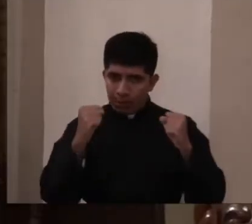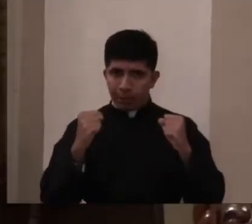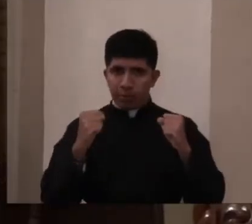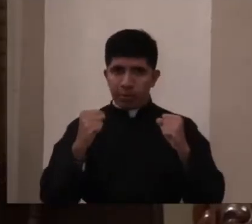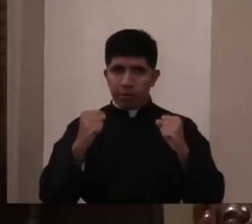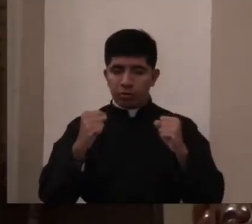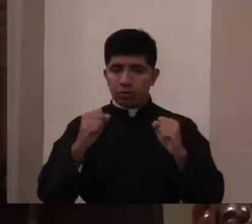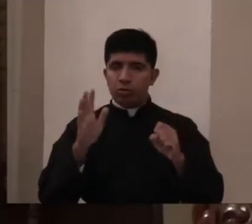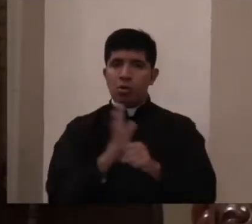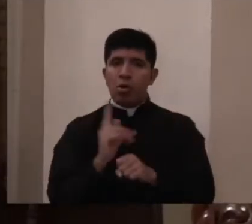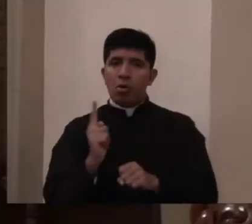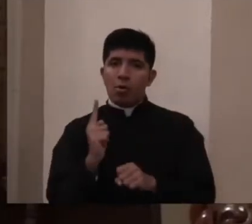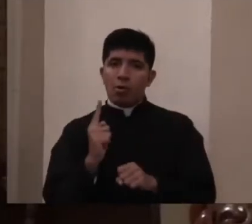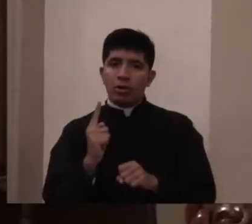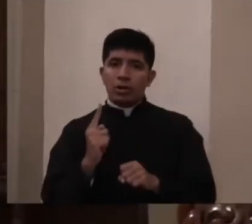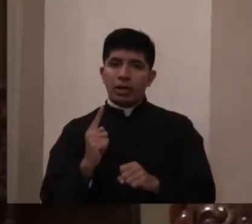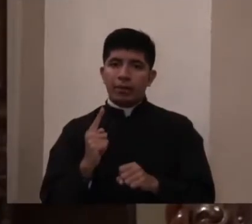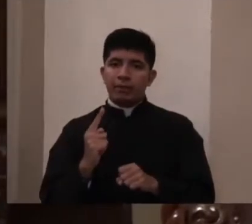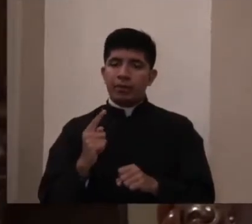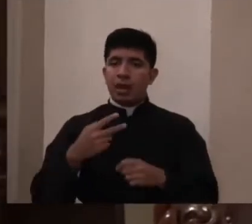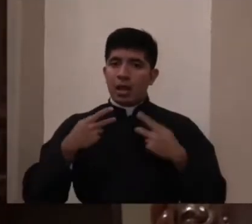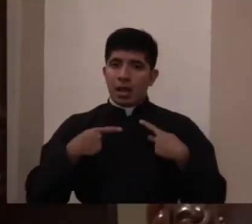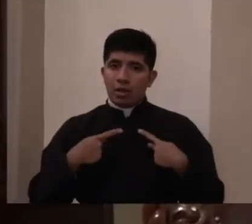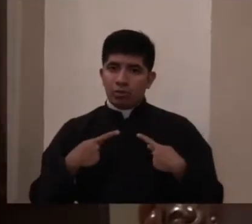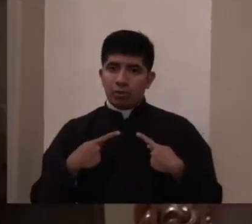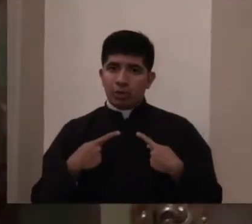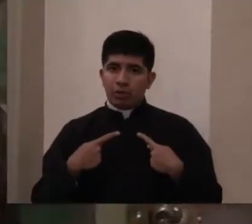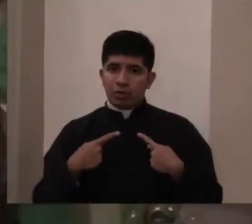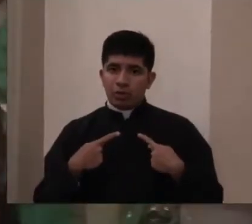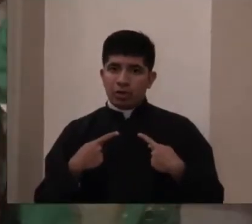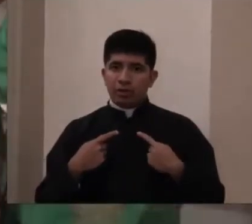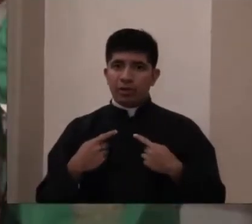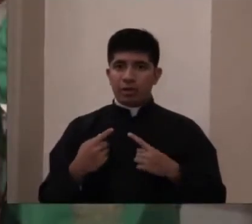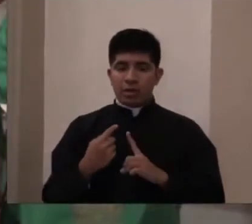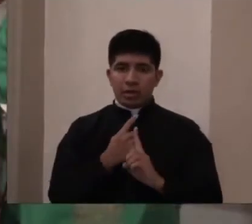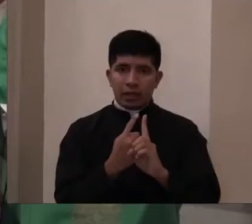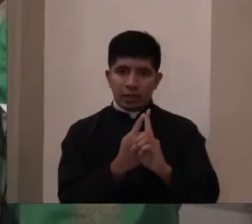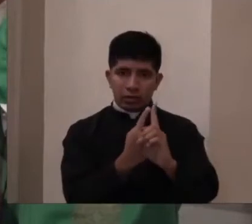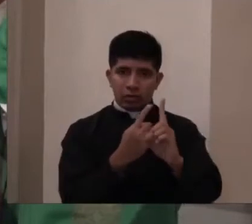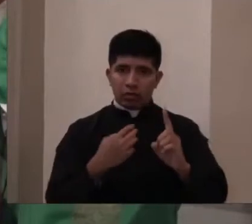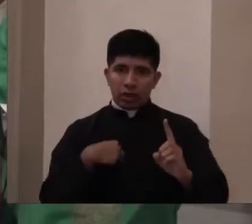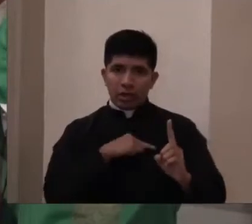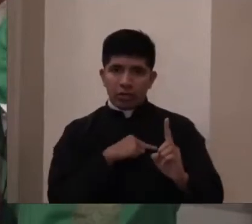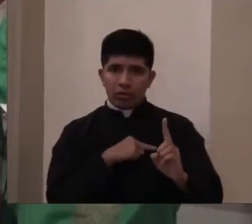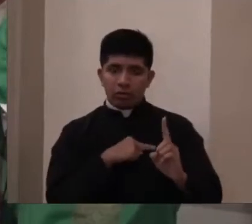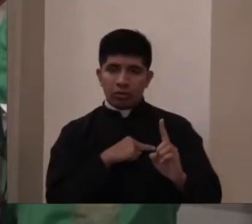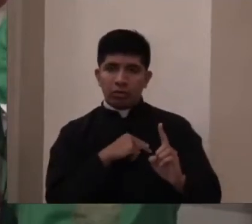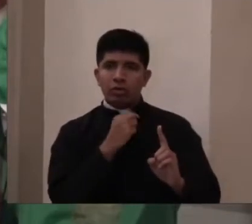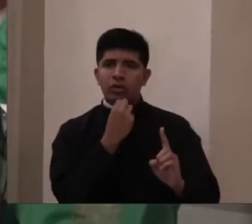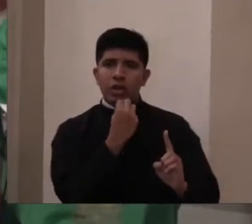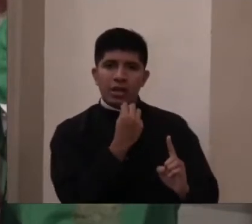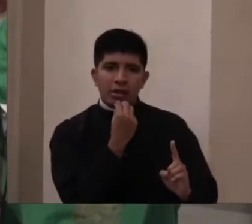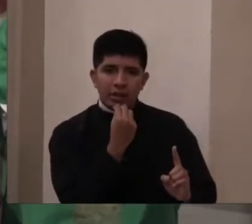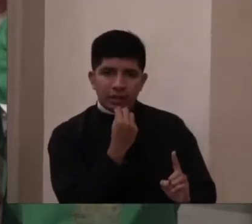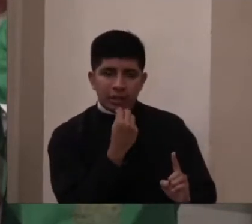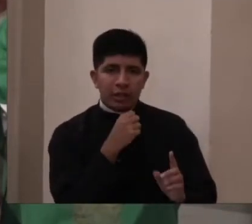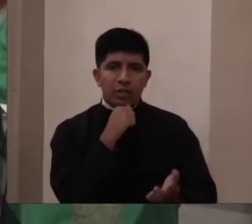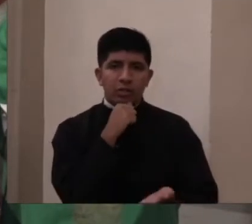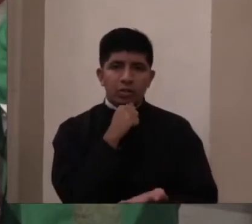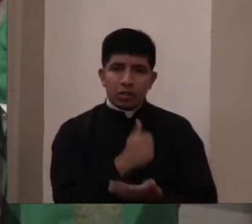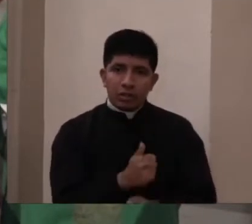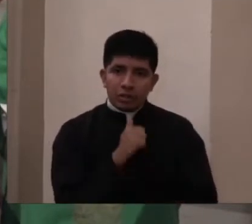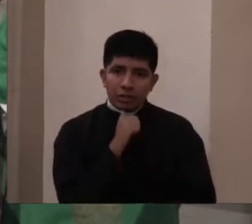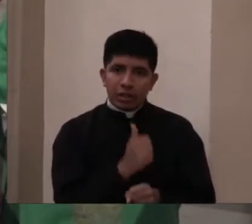pueda tener, sobre todo en las personas que dependen de nosotros, en los niños, en las personas que están a nuestro